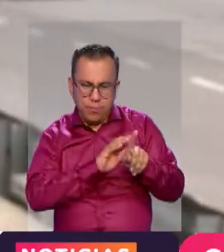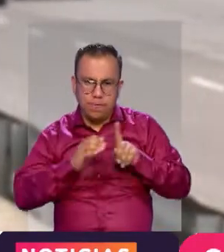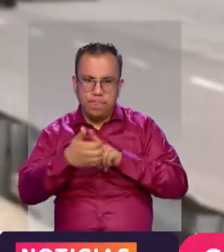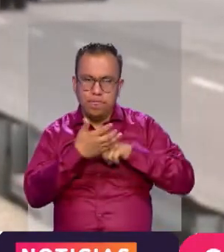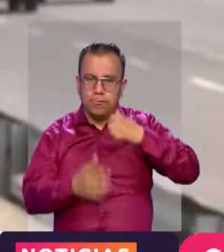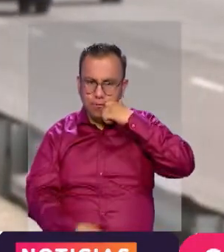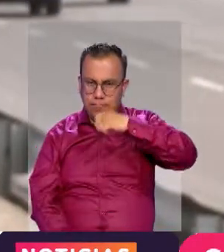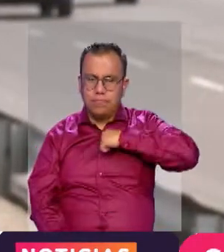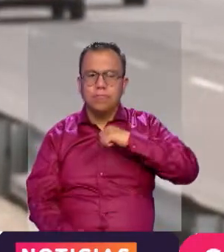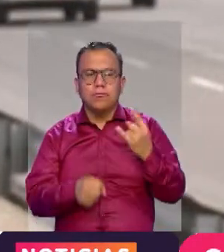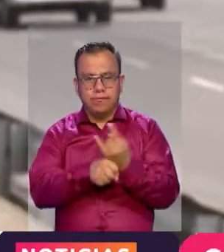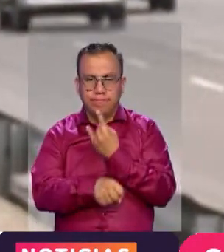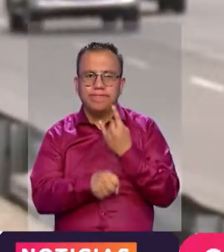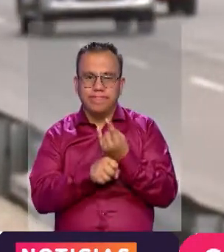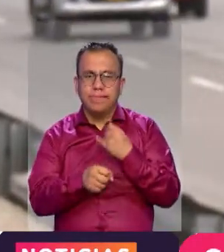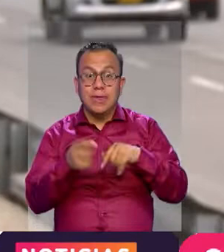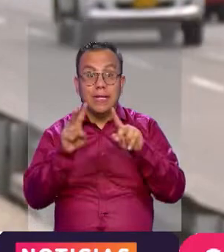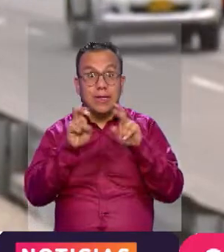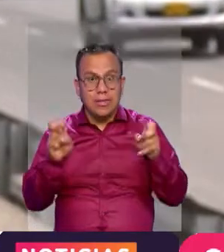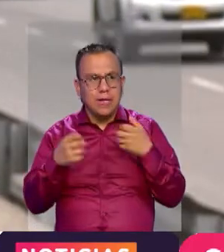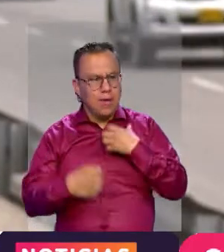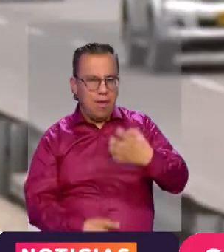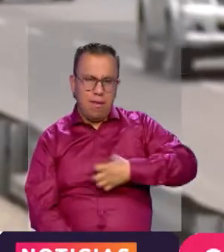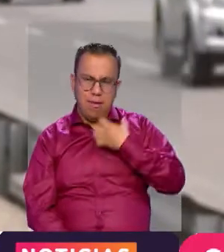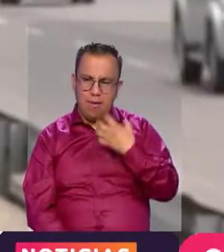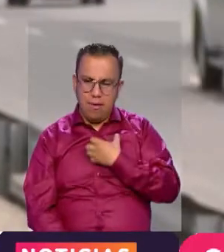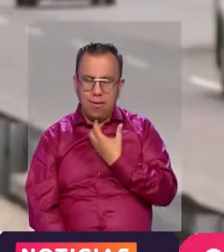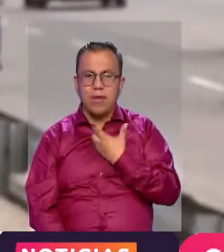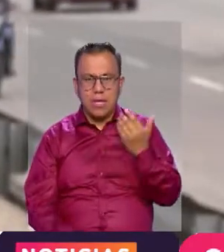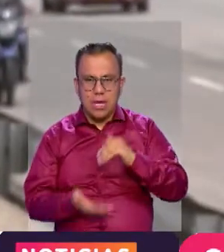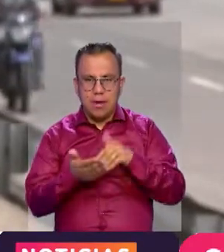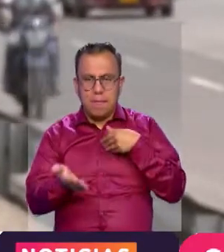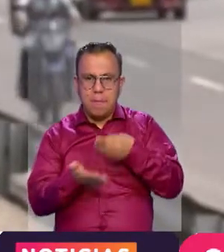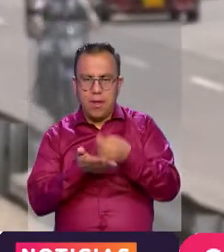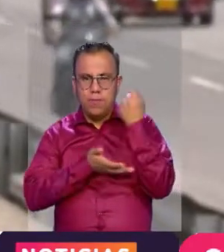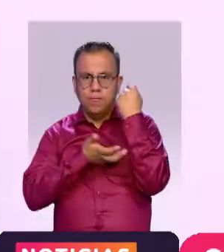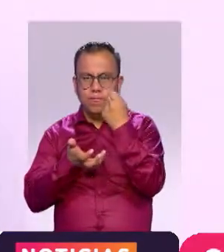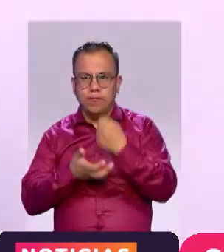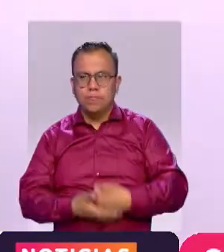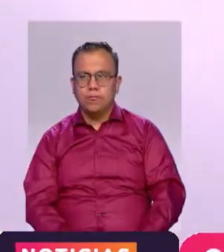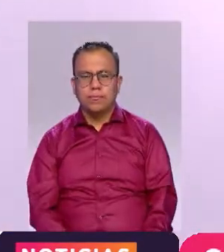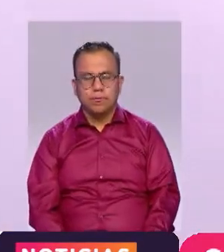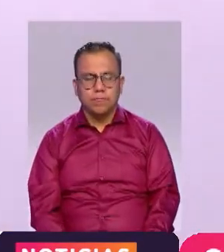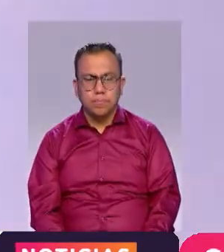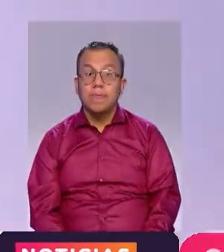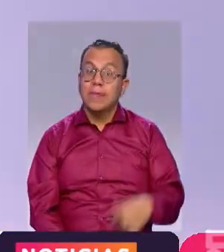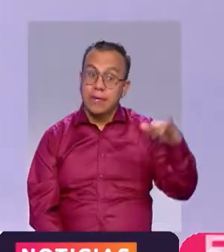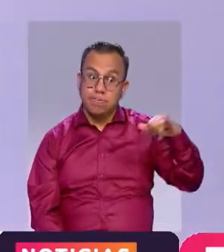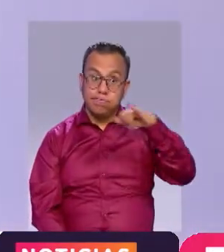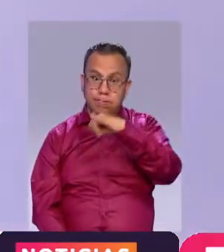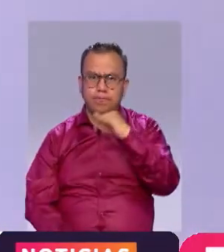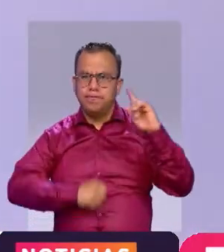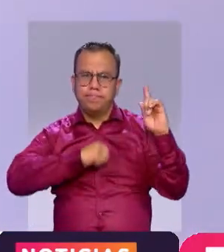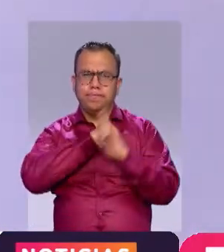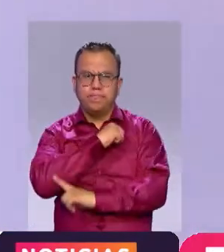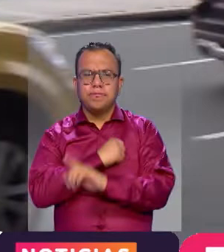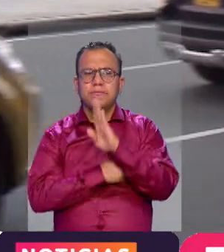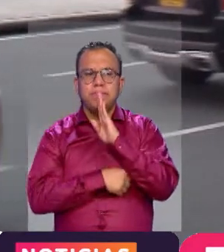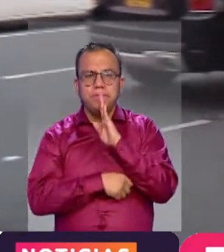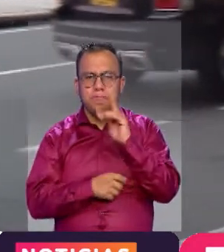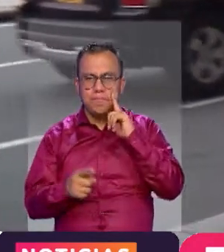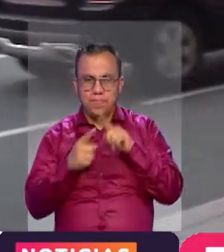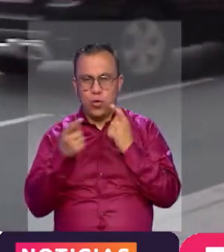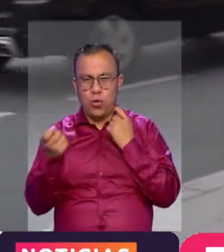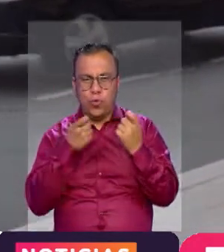los derechos de los usuarios ante la reclamación y el reembolso. Estas fueron las sanciones impuestas por el